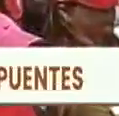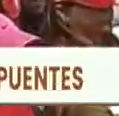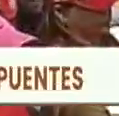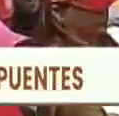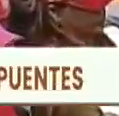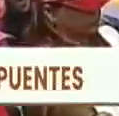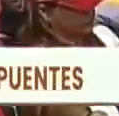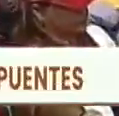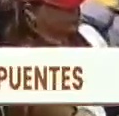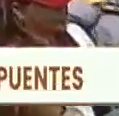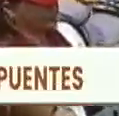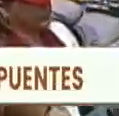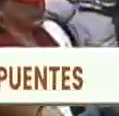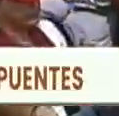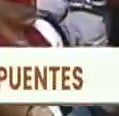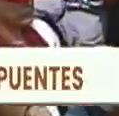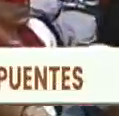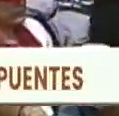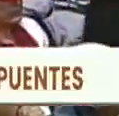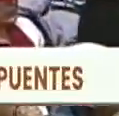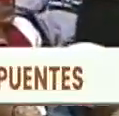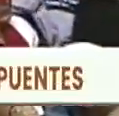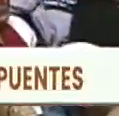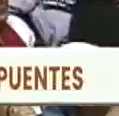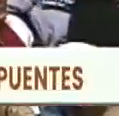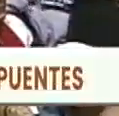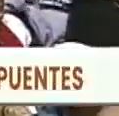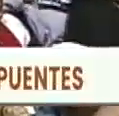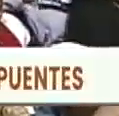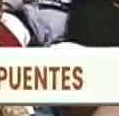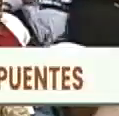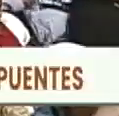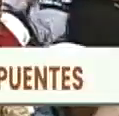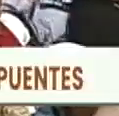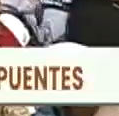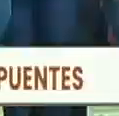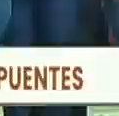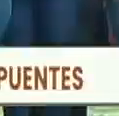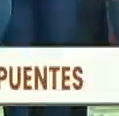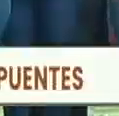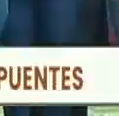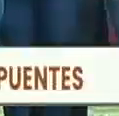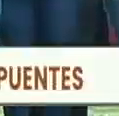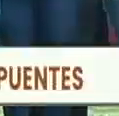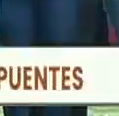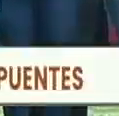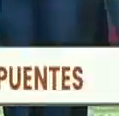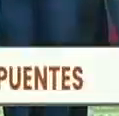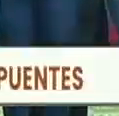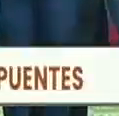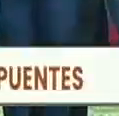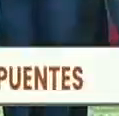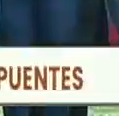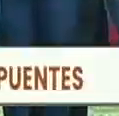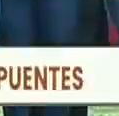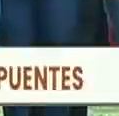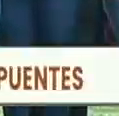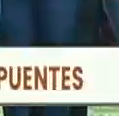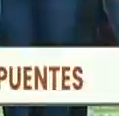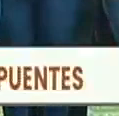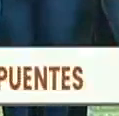revolución bolivariana. Hermanos y hermanas, aquí nos seguiremos viendo cada año. Aquí nos seguiremos viendo